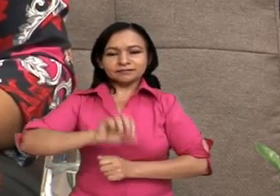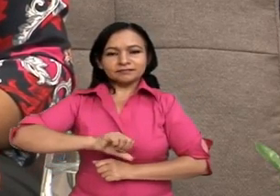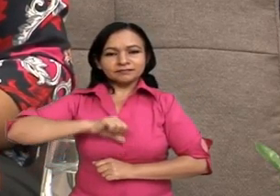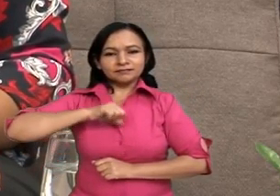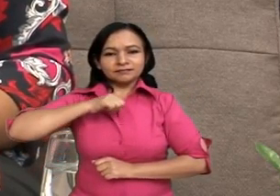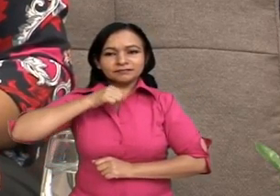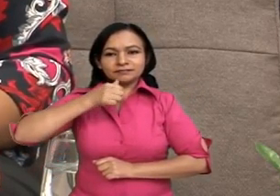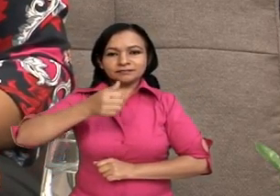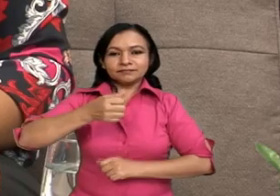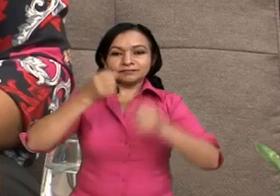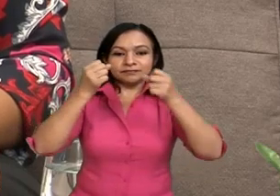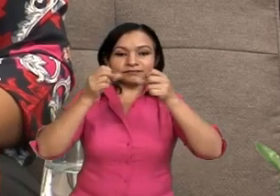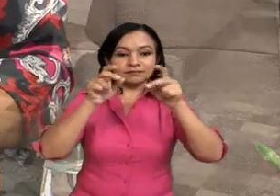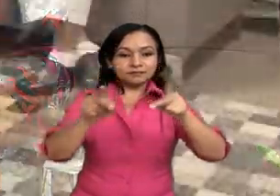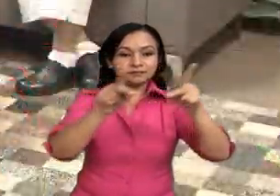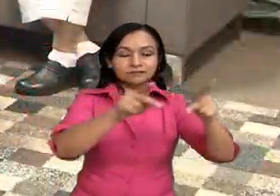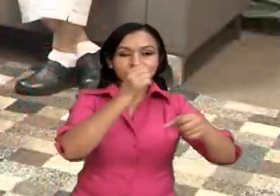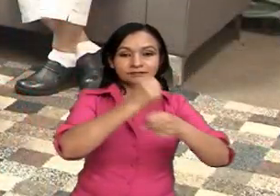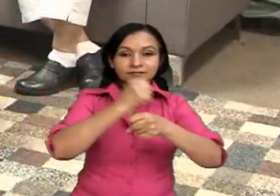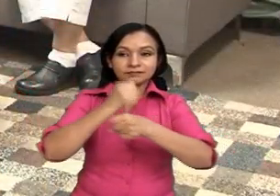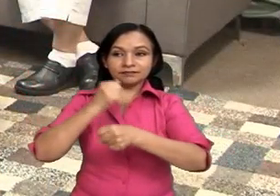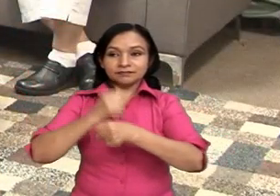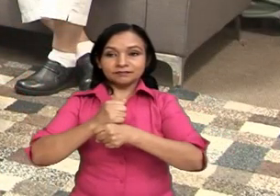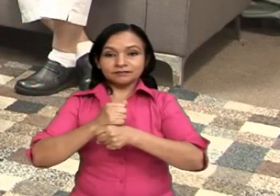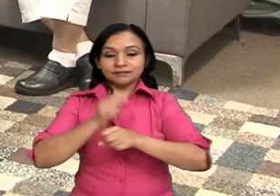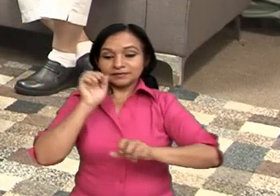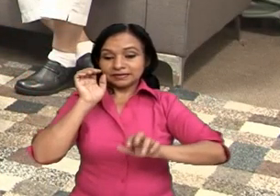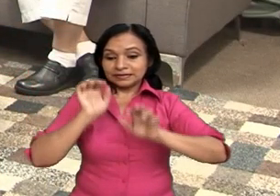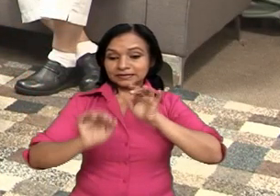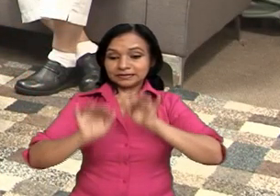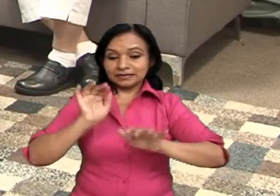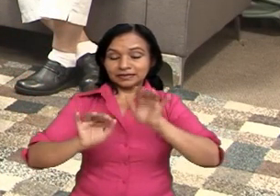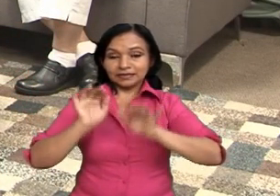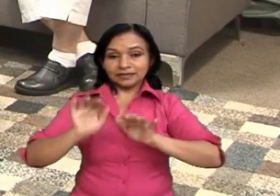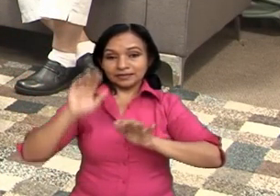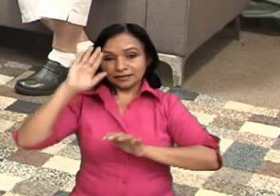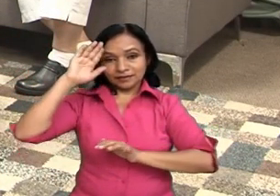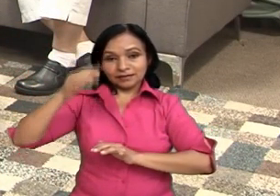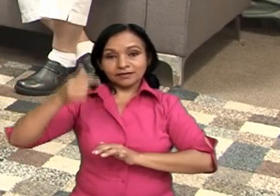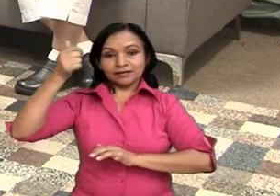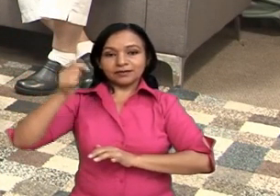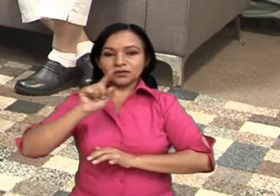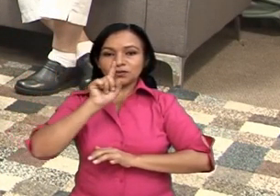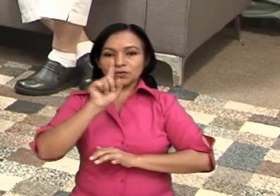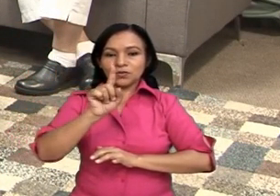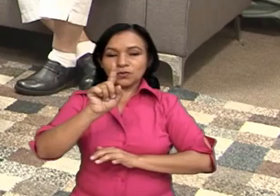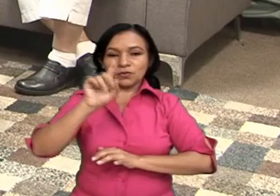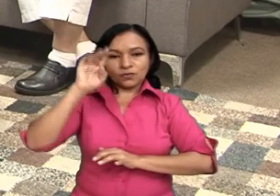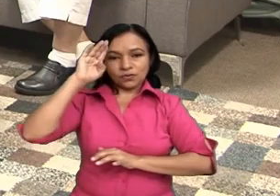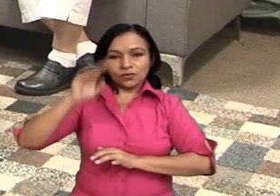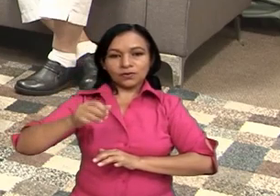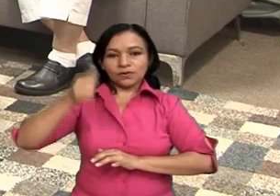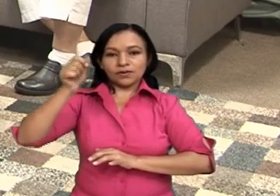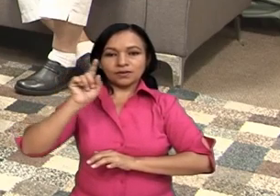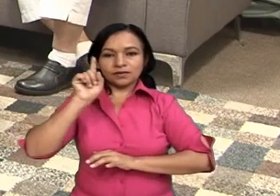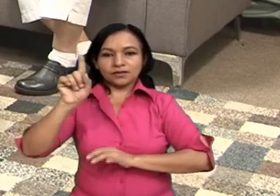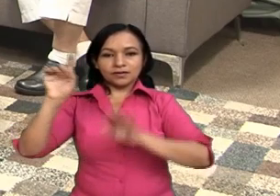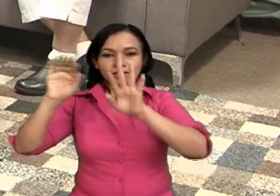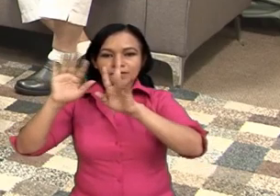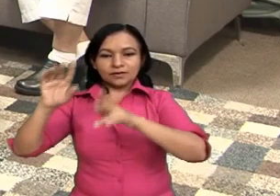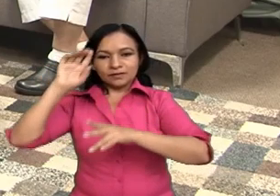los compañeros trabajadores que ya no se elige un secretario general, se elige un secretario general y una